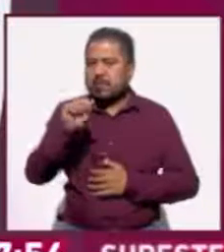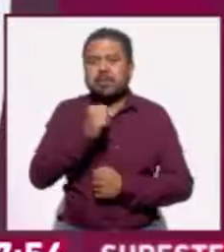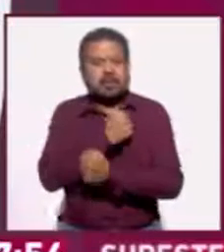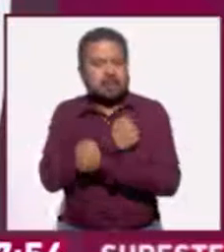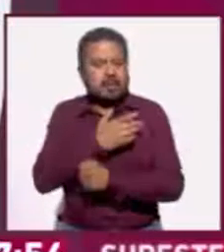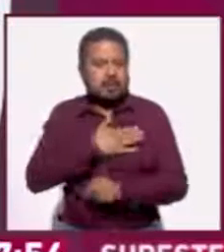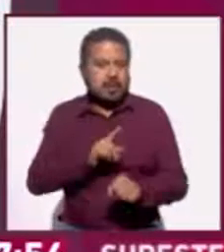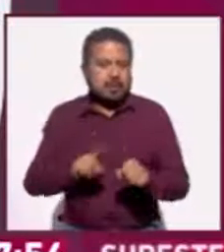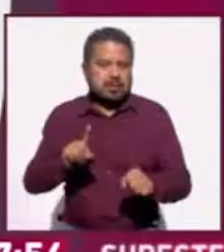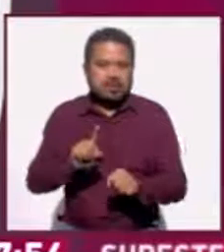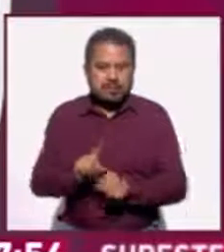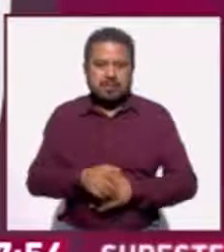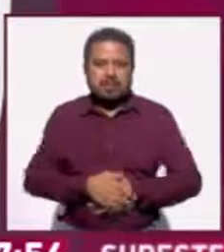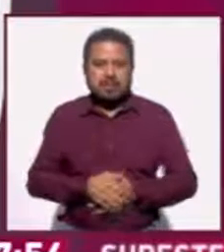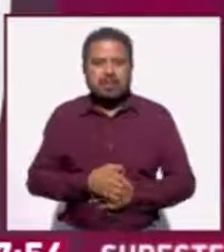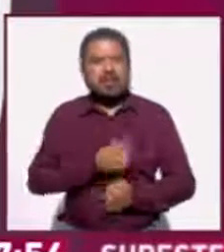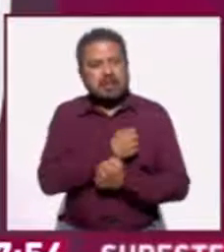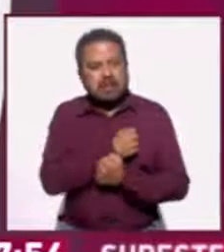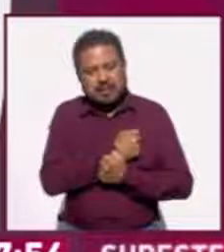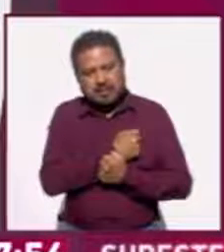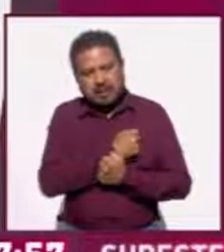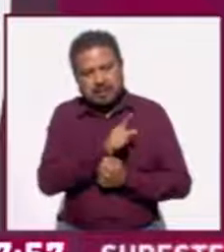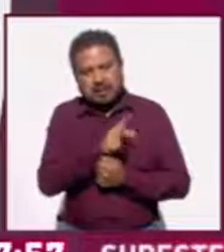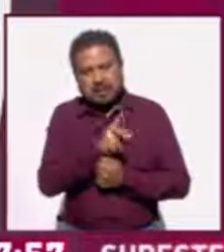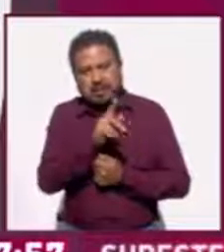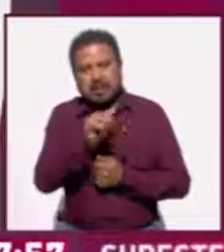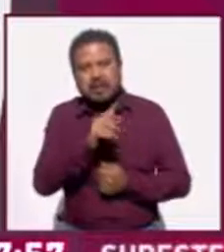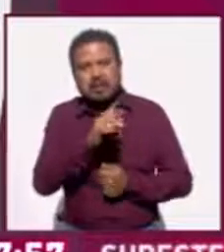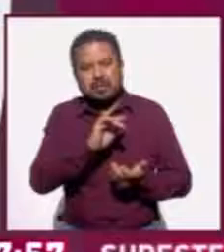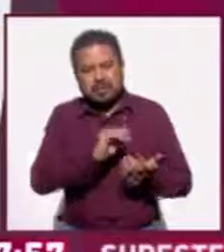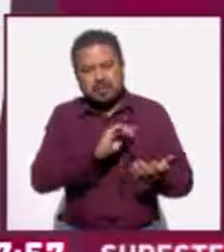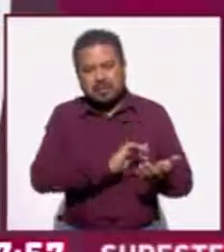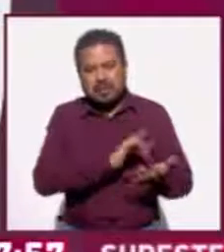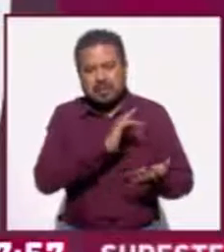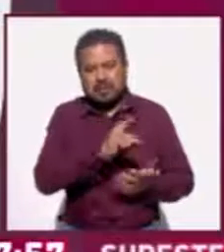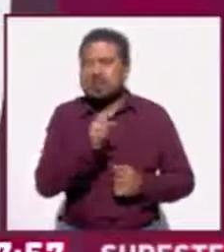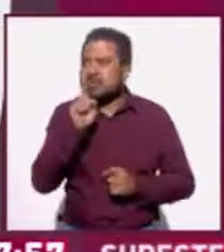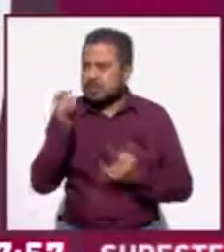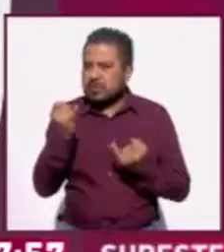abrazo, buenos días. Un abrazo, Lupita, muy buen día, muchas gracias. Igual para ti.